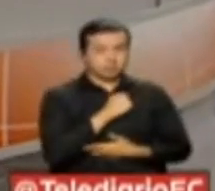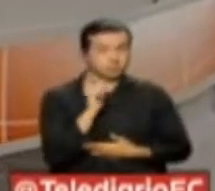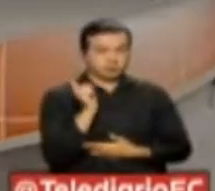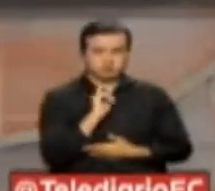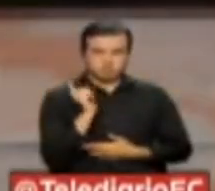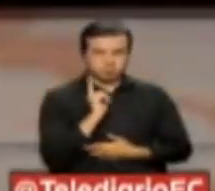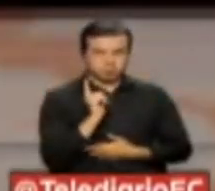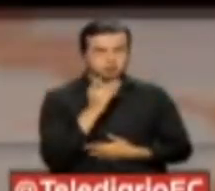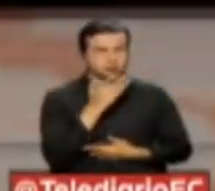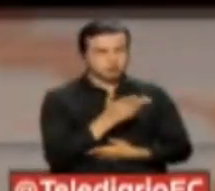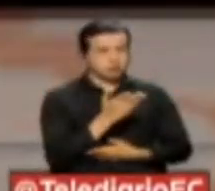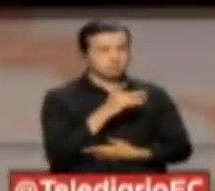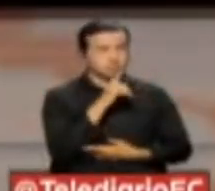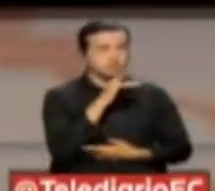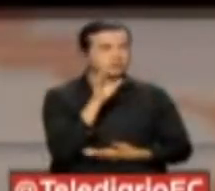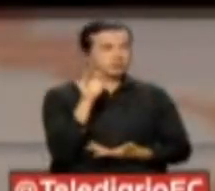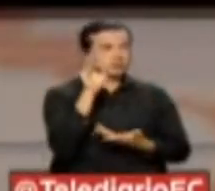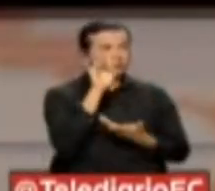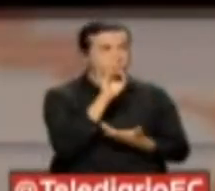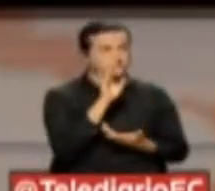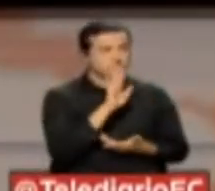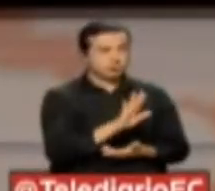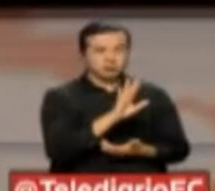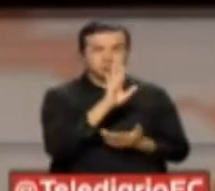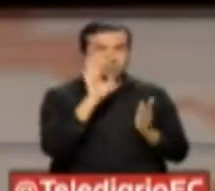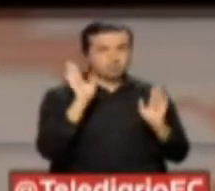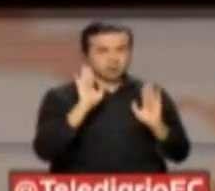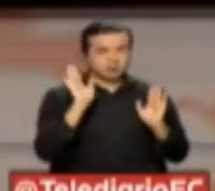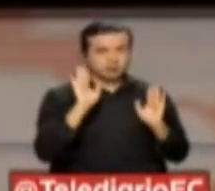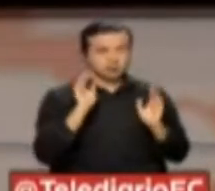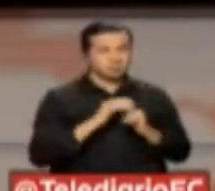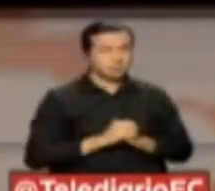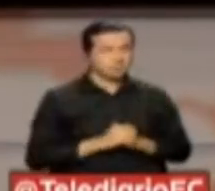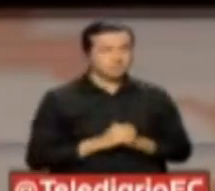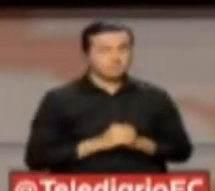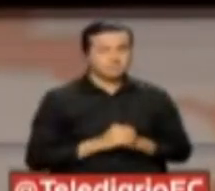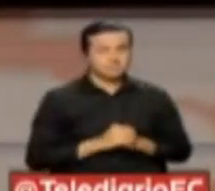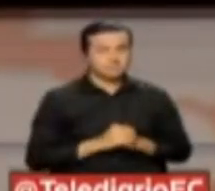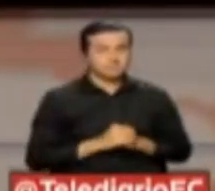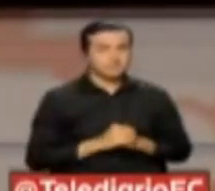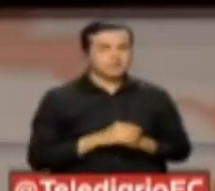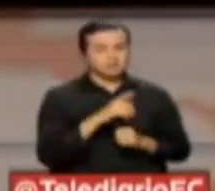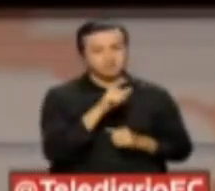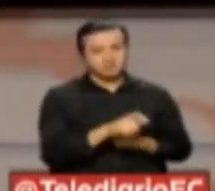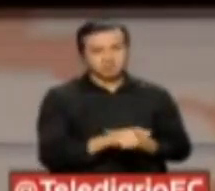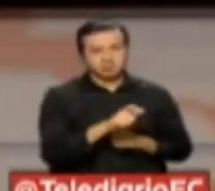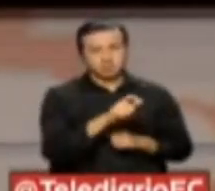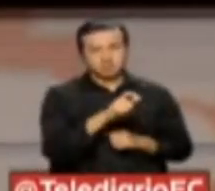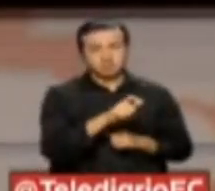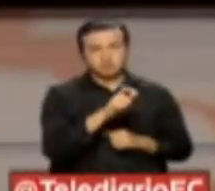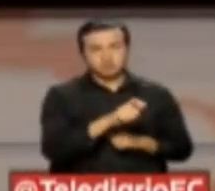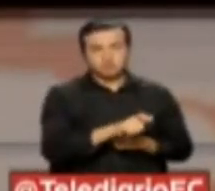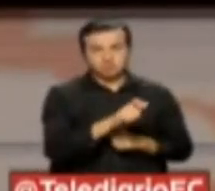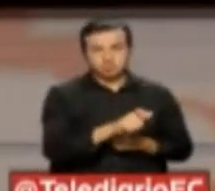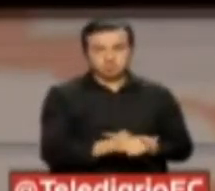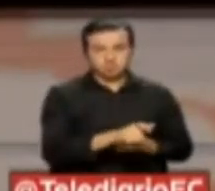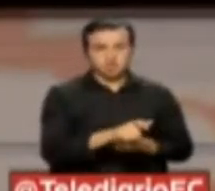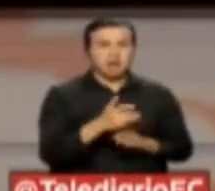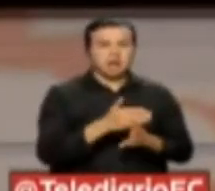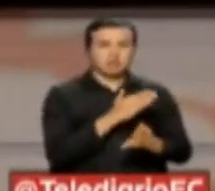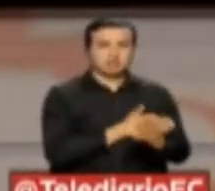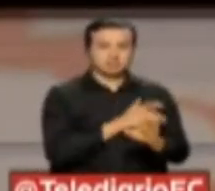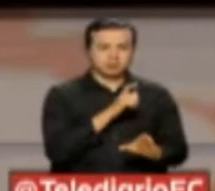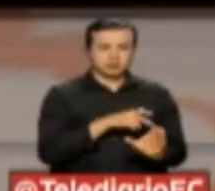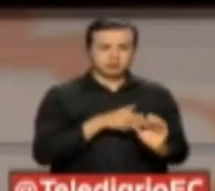él fue designado por él no fue designado él es una persona que tomó de la persona que